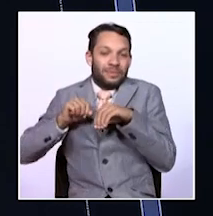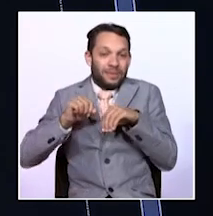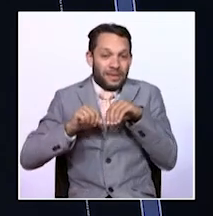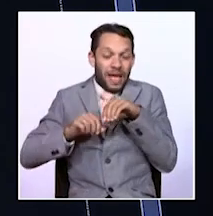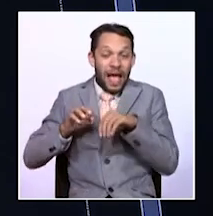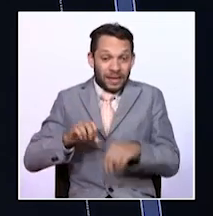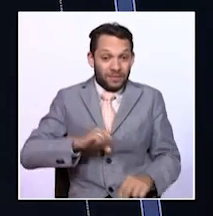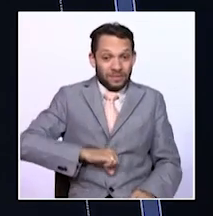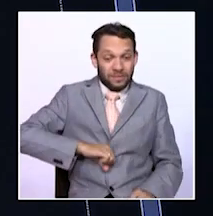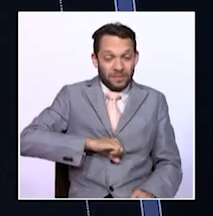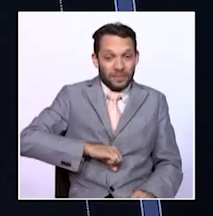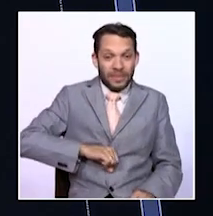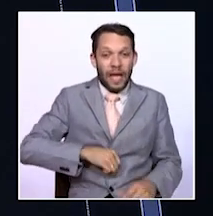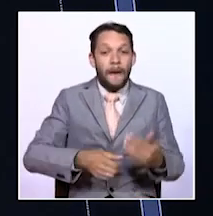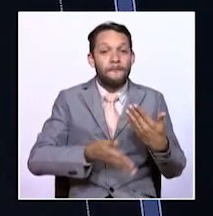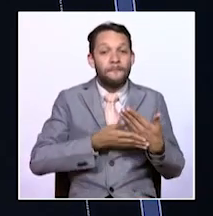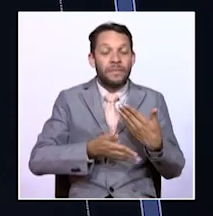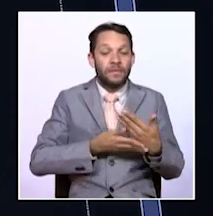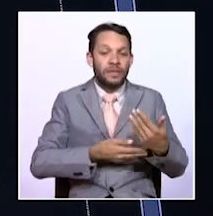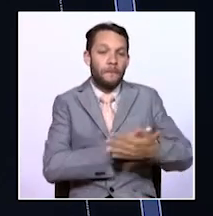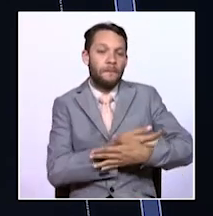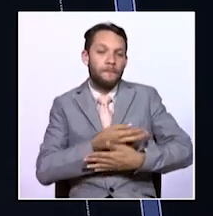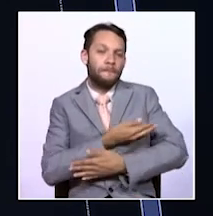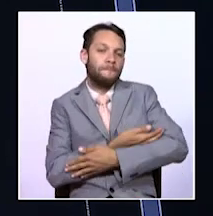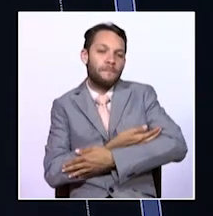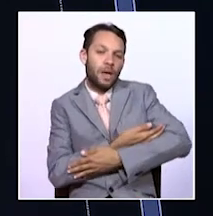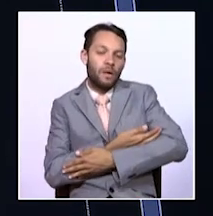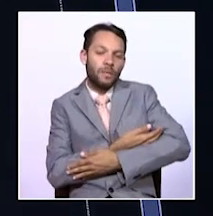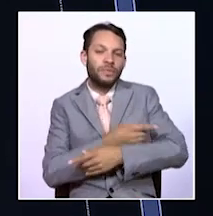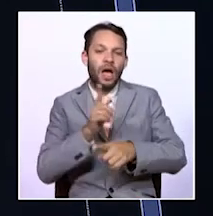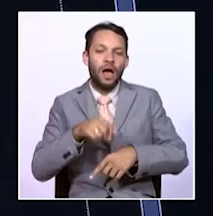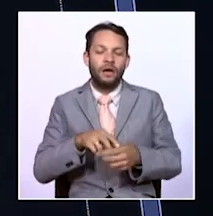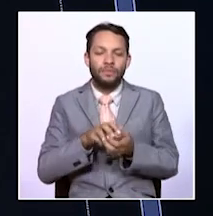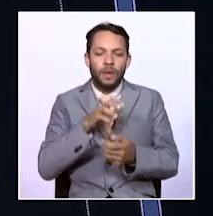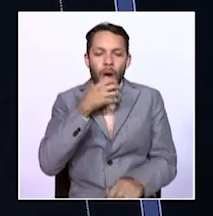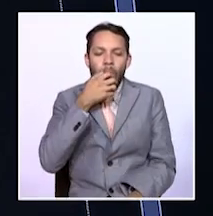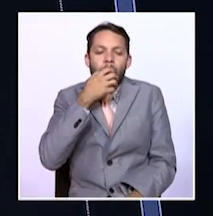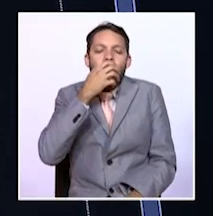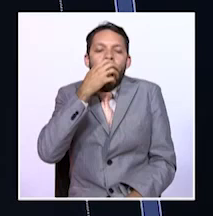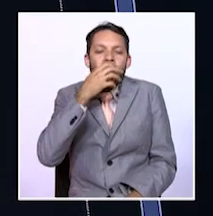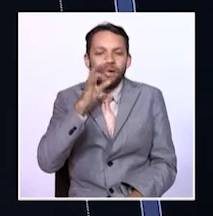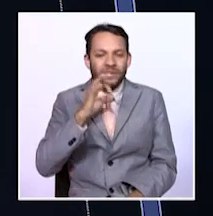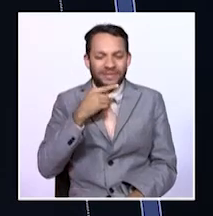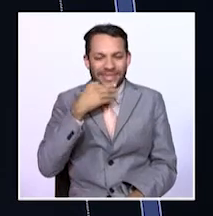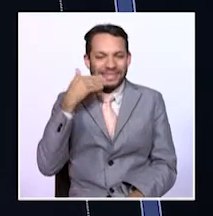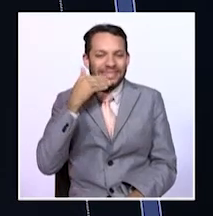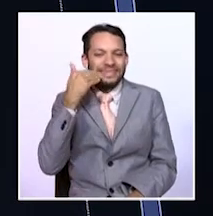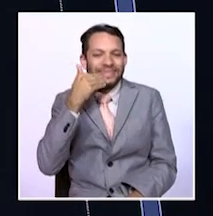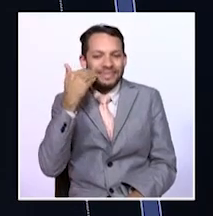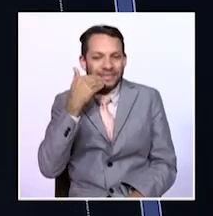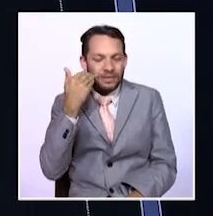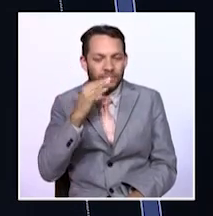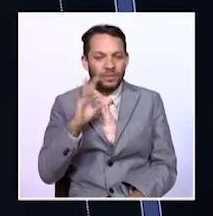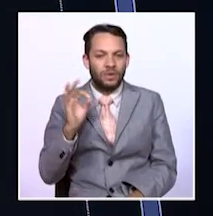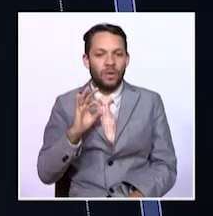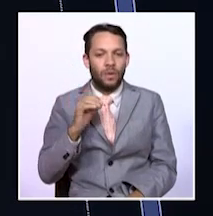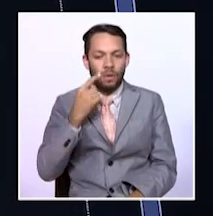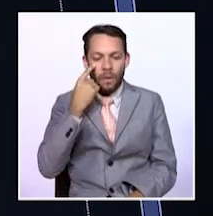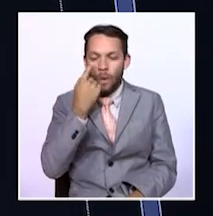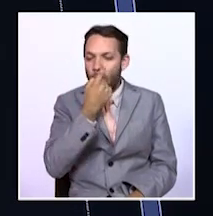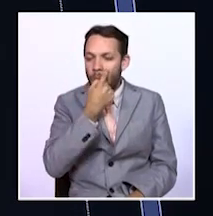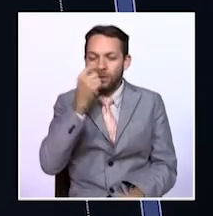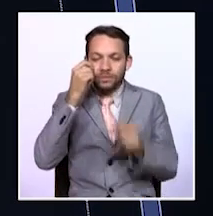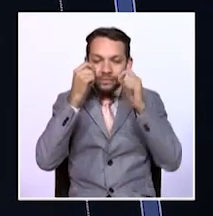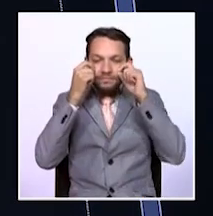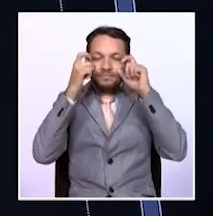el estudio ecográfico que haga el bebé, tanto de abrir la boca, de sonreír, de ocasionalmente abrir los ojitos,